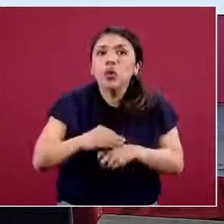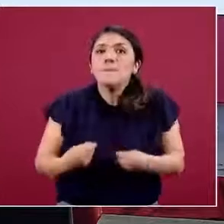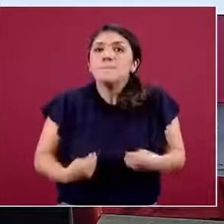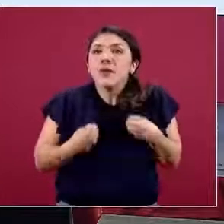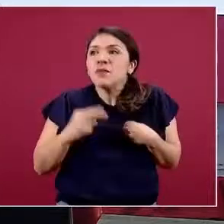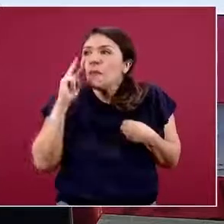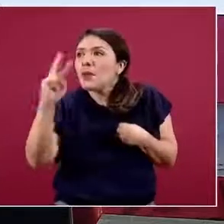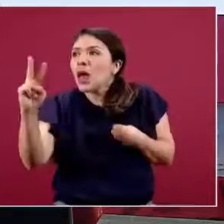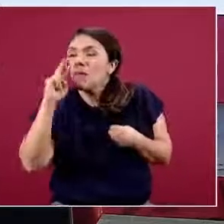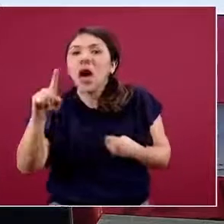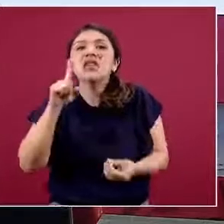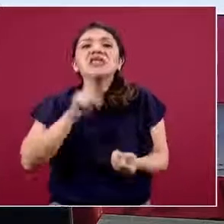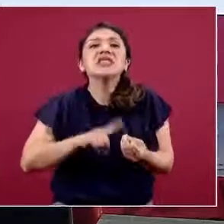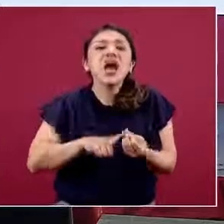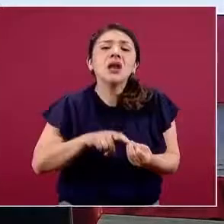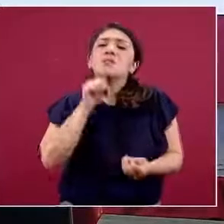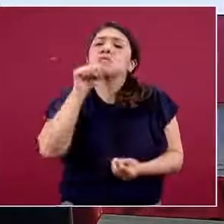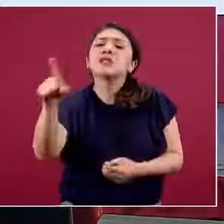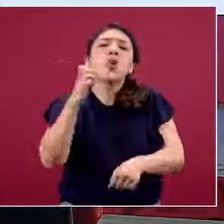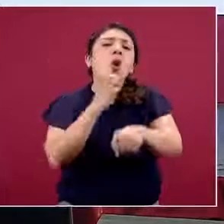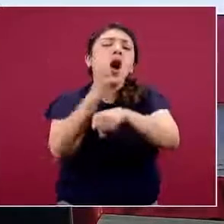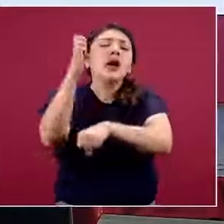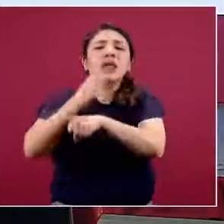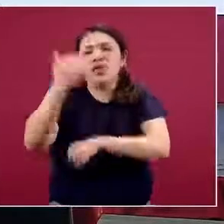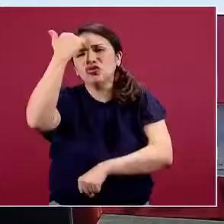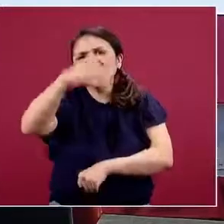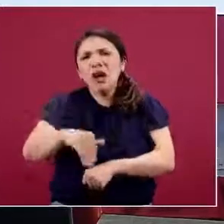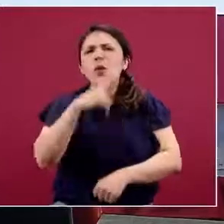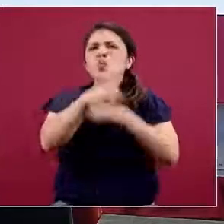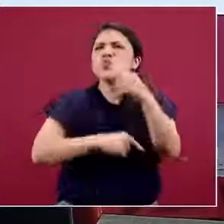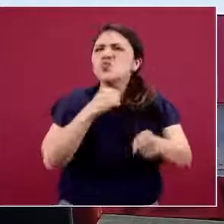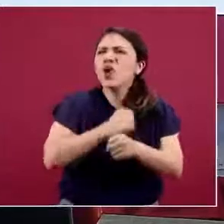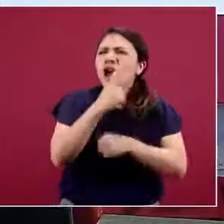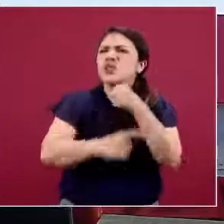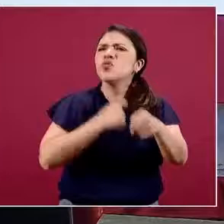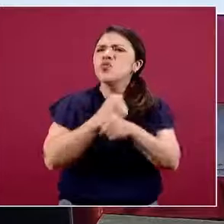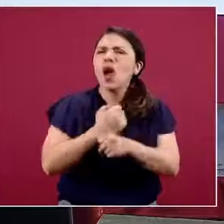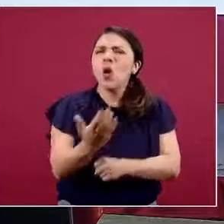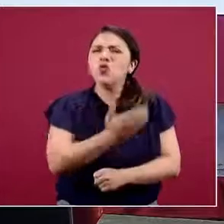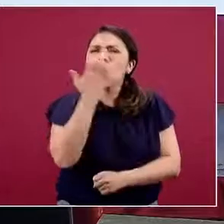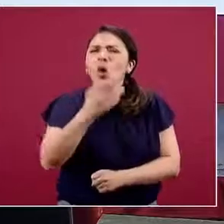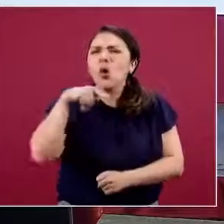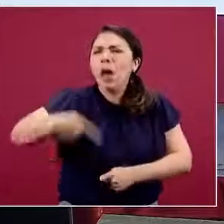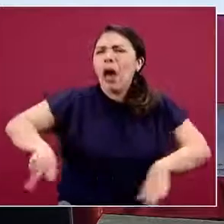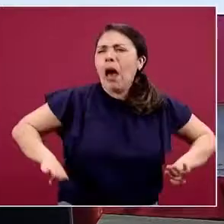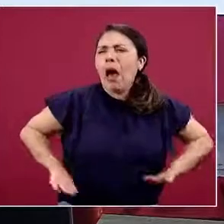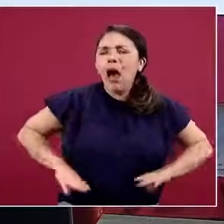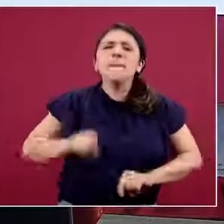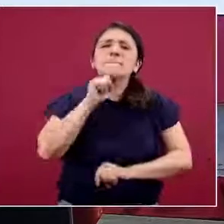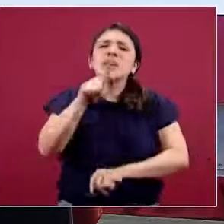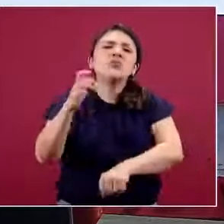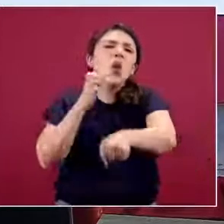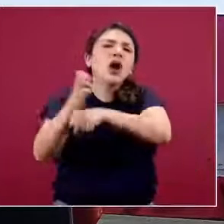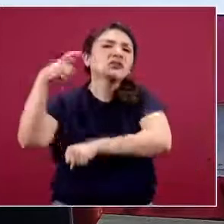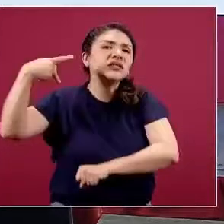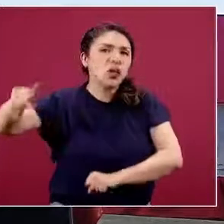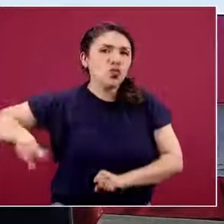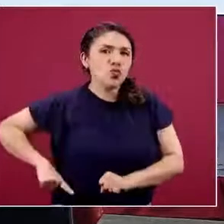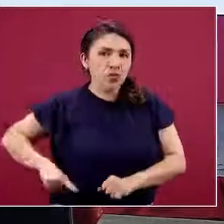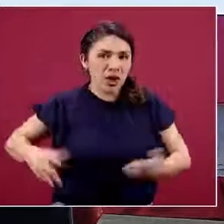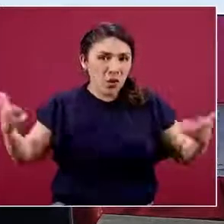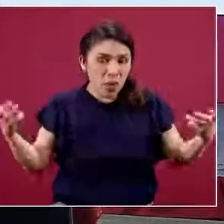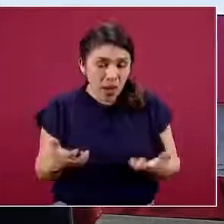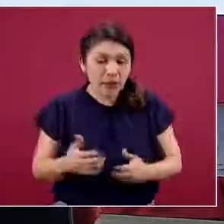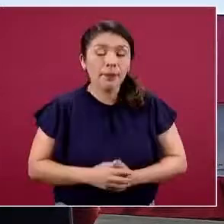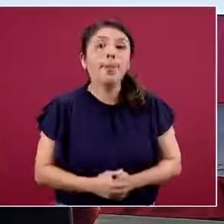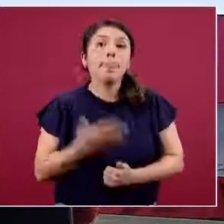lo que sucede año tras año y quien sabe perfectamente cómo están sus unidades, pues son las entidades federativas. Entonces, las entidades